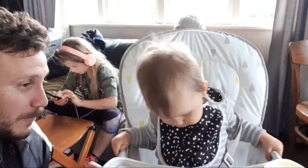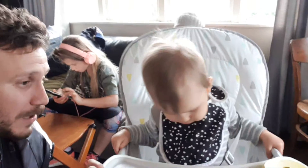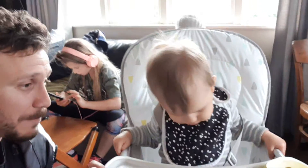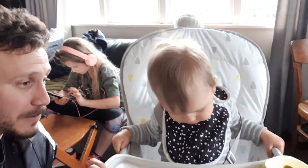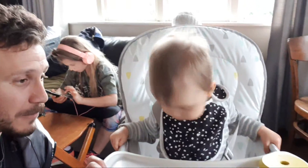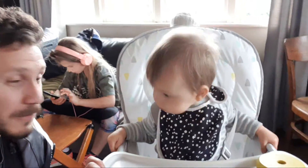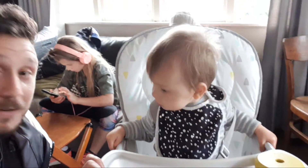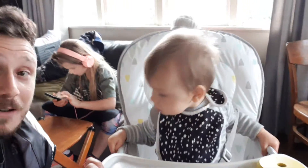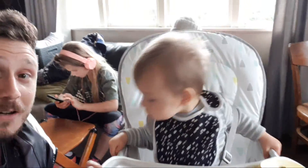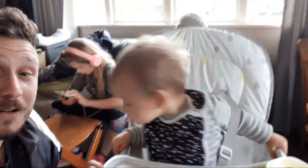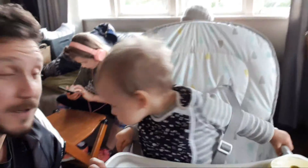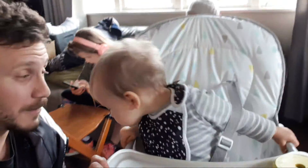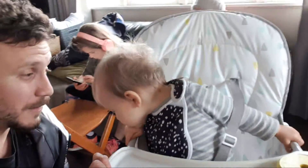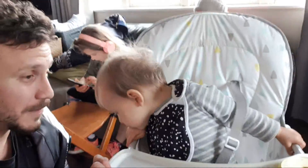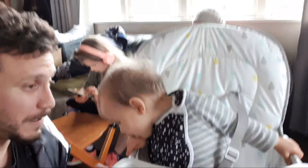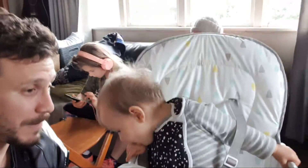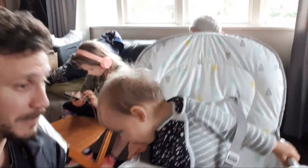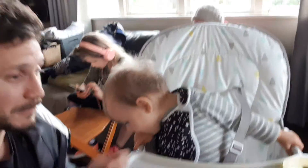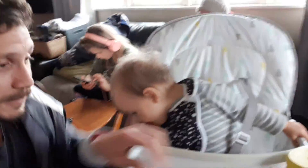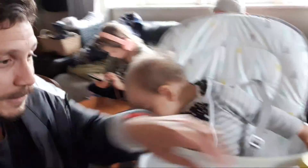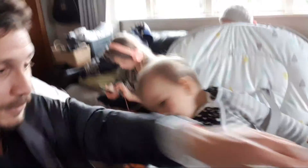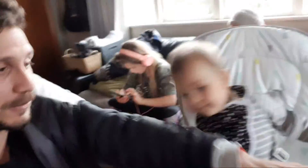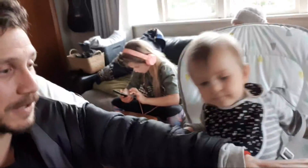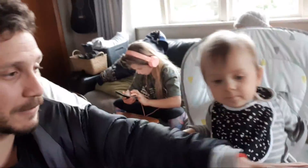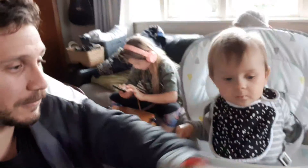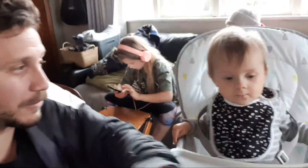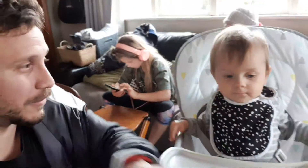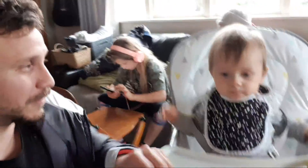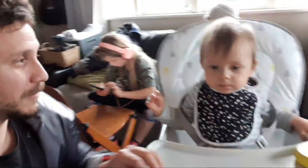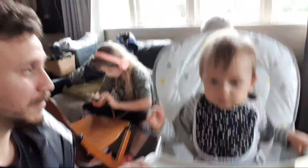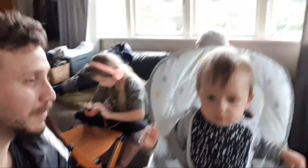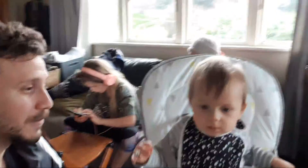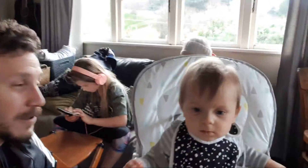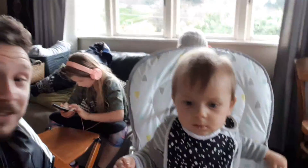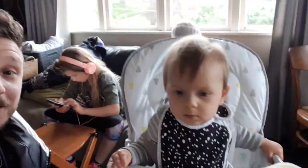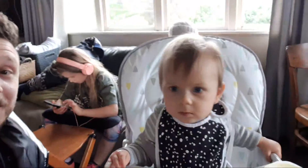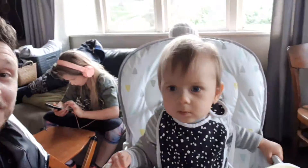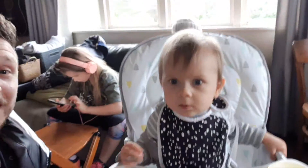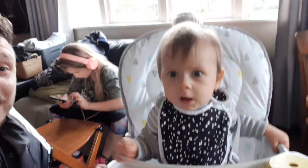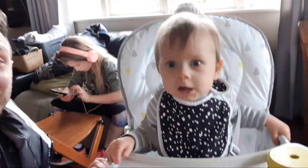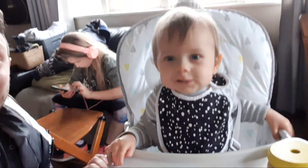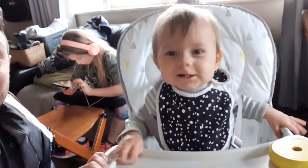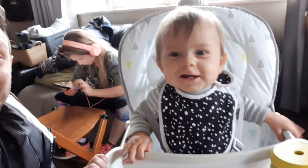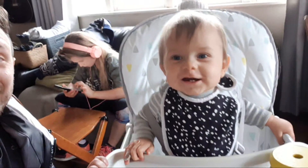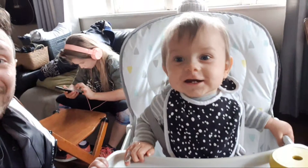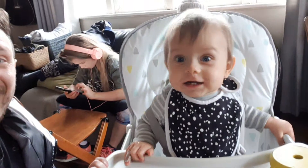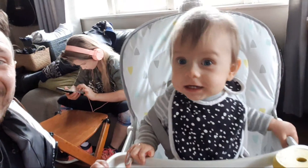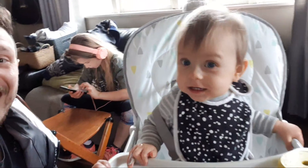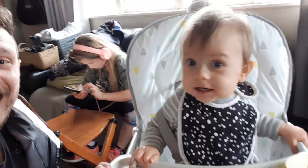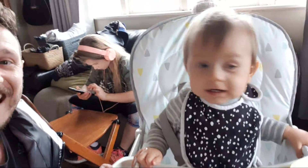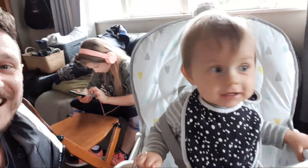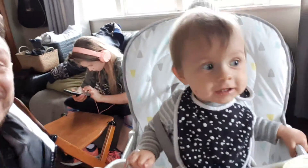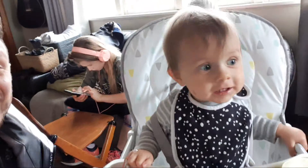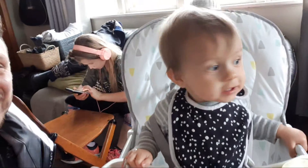No, ¿qué pasó? ¿Qué pasó? ¿Estos colores juntos no? ¡Ey!